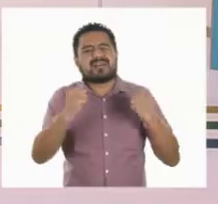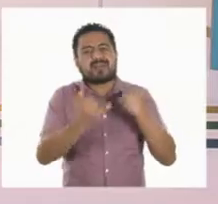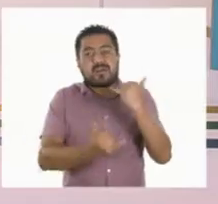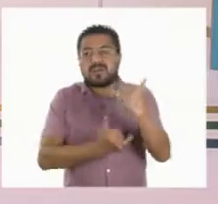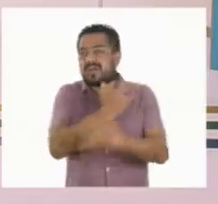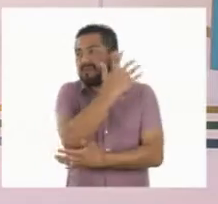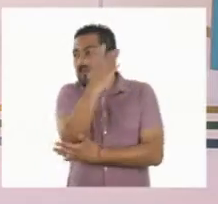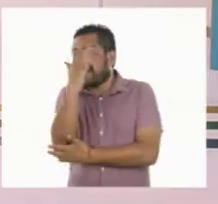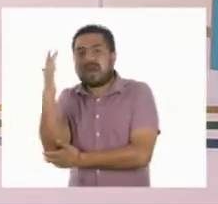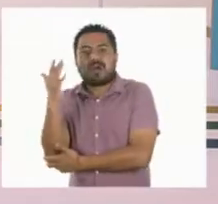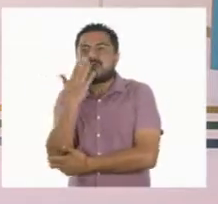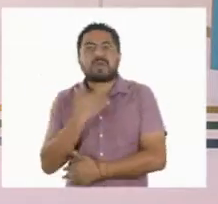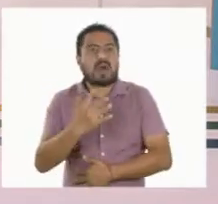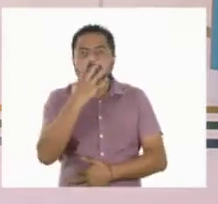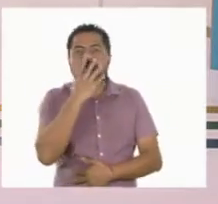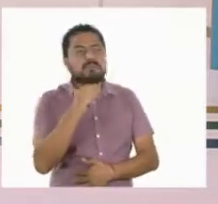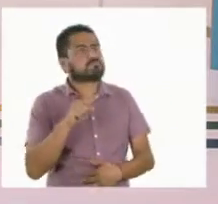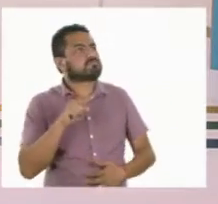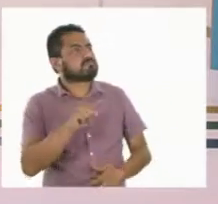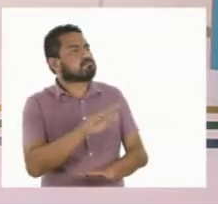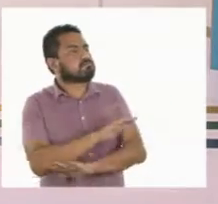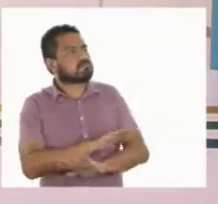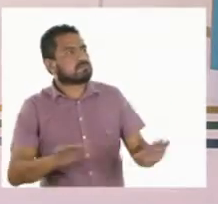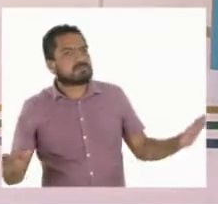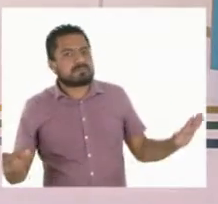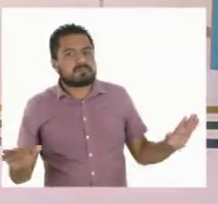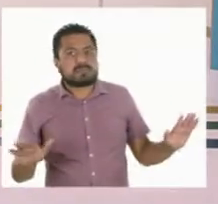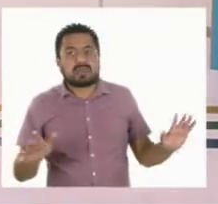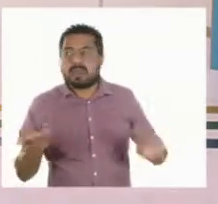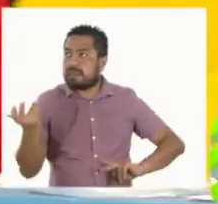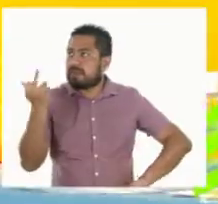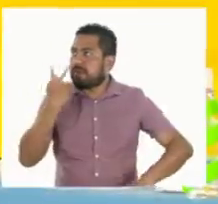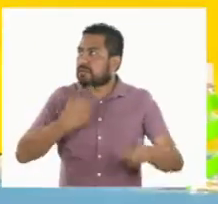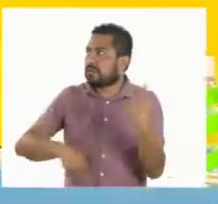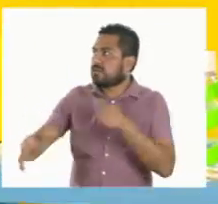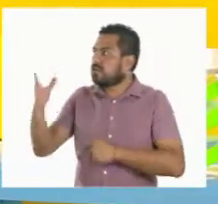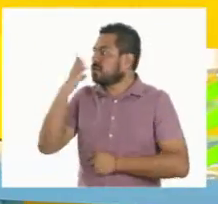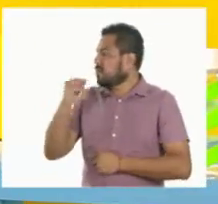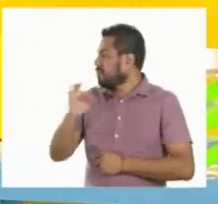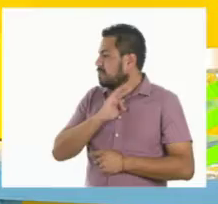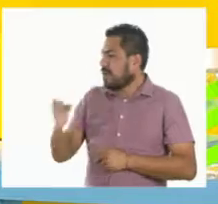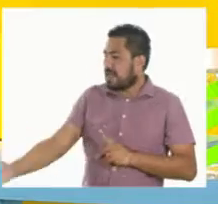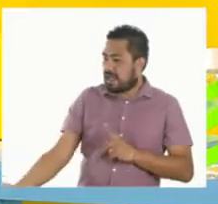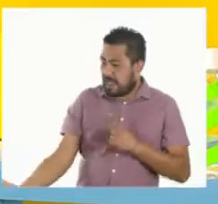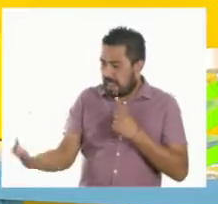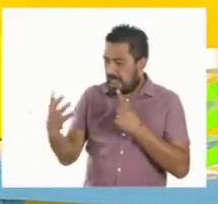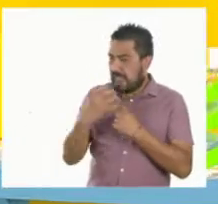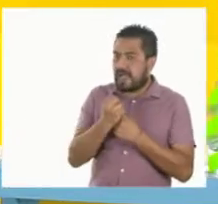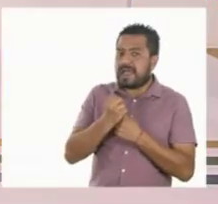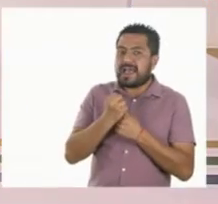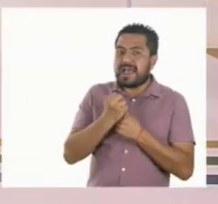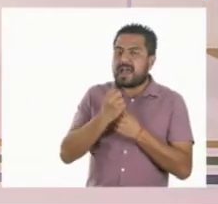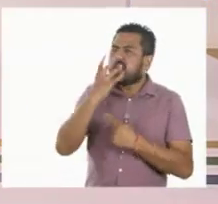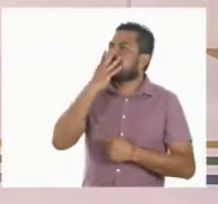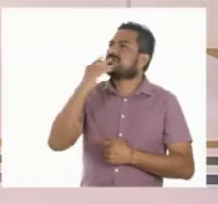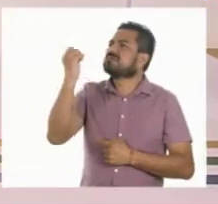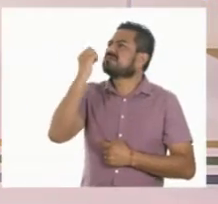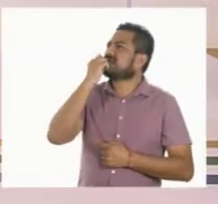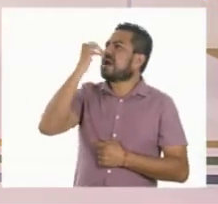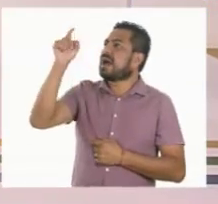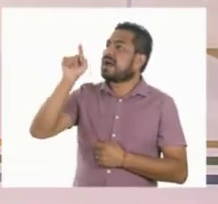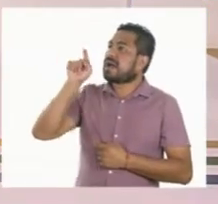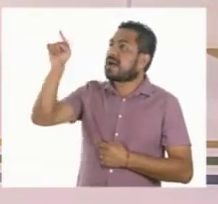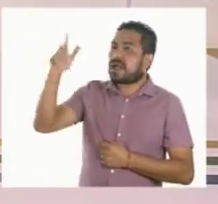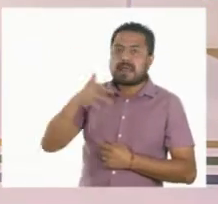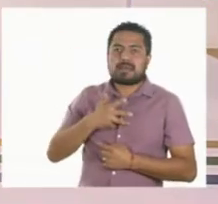bosque mientras que el lobo no está. Porque si el lobo aparece, el lobo nos comerá. ¡Lobo, lobo, estás